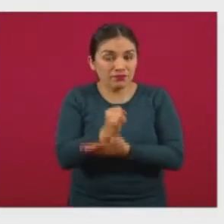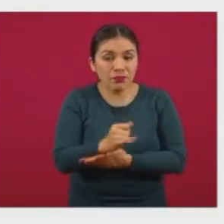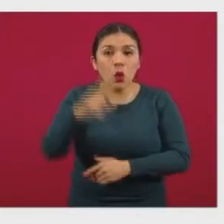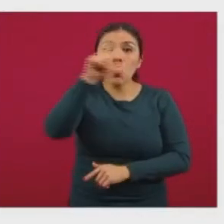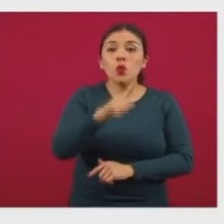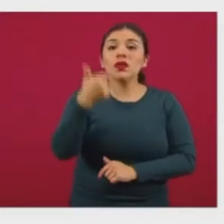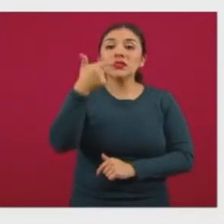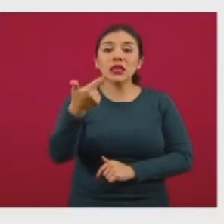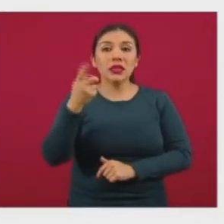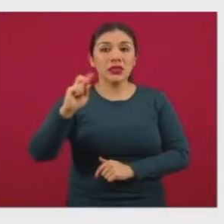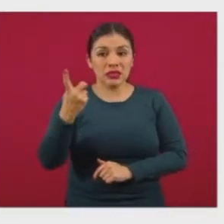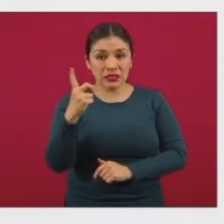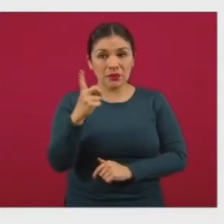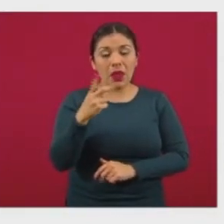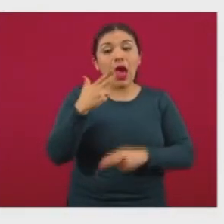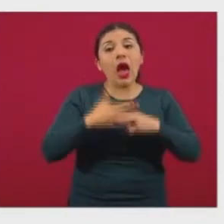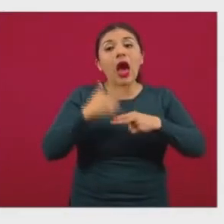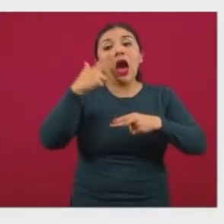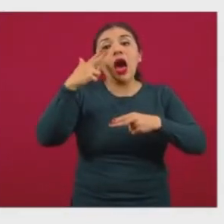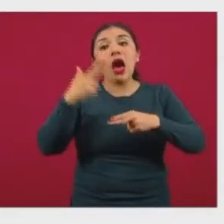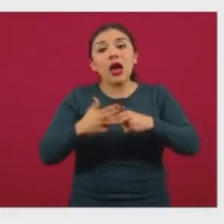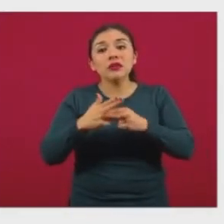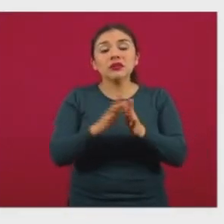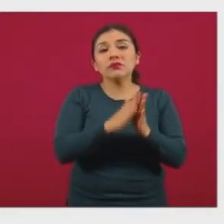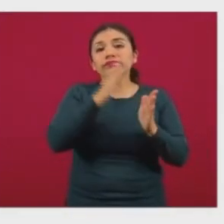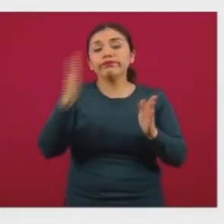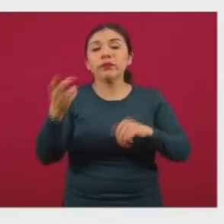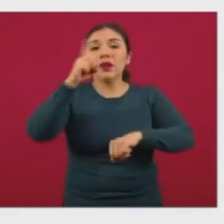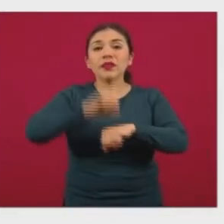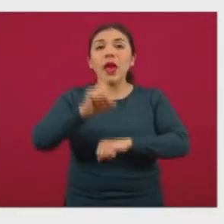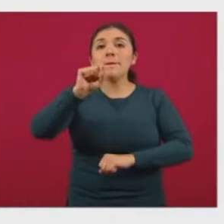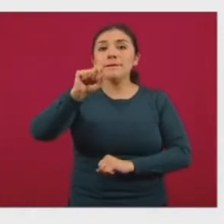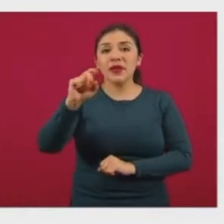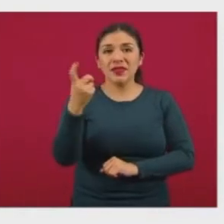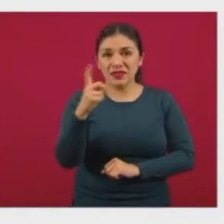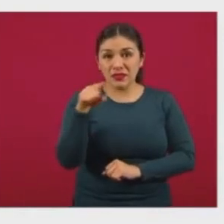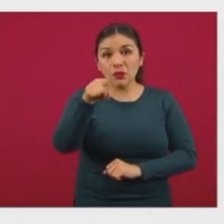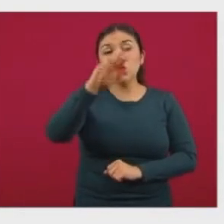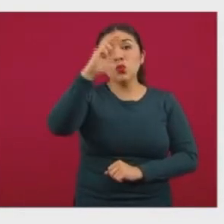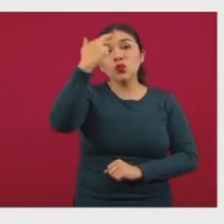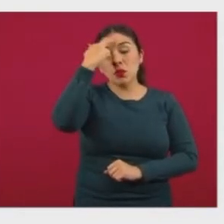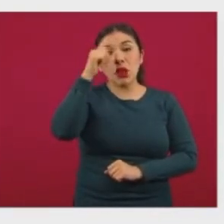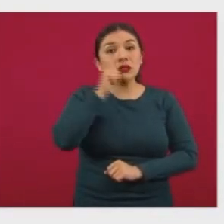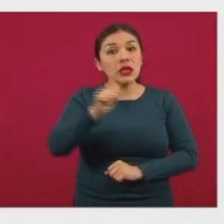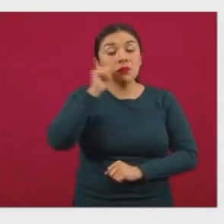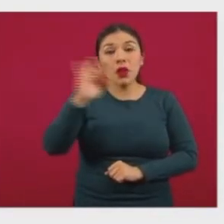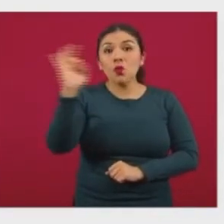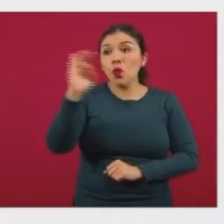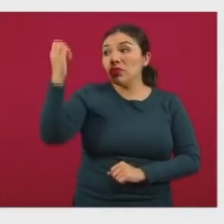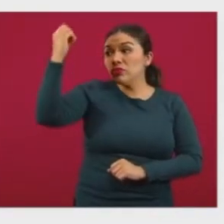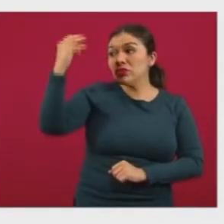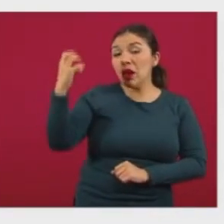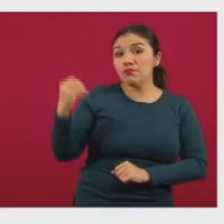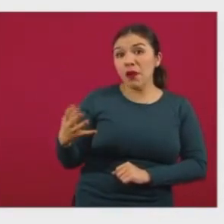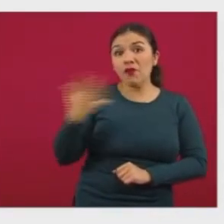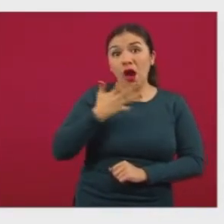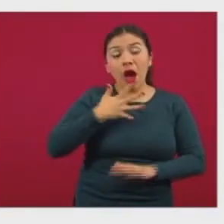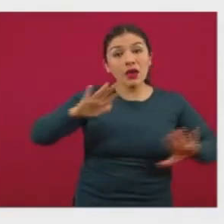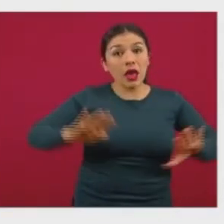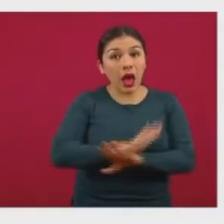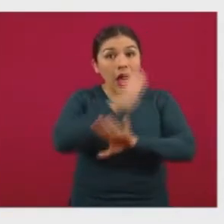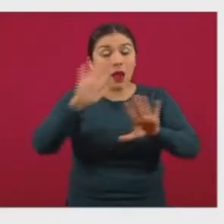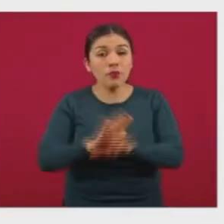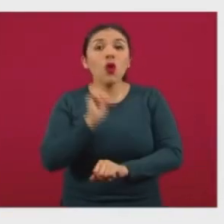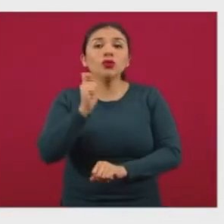de diciembre, y estará en vigencia hasta el 20 de diciembre. Recordemos que cada vez que el semáforo se actualiza tiene